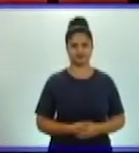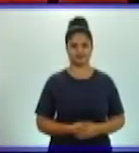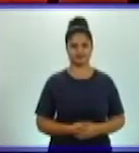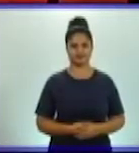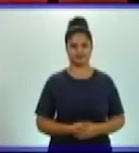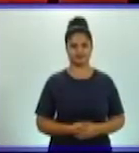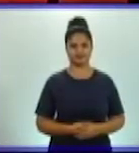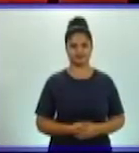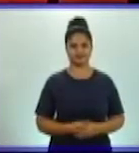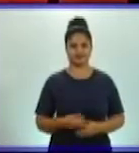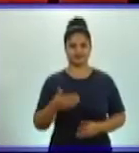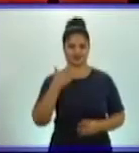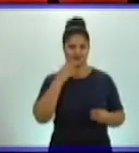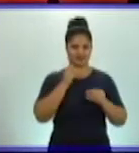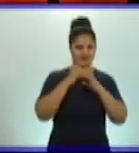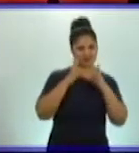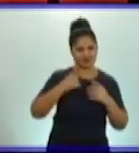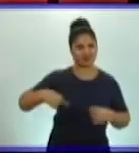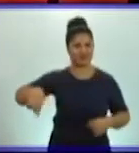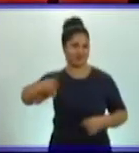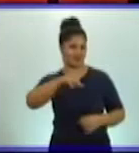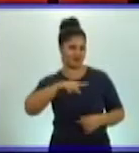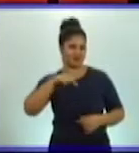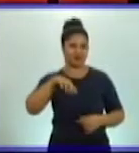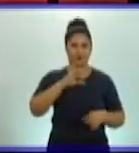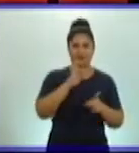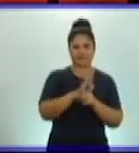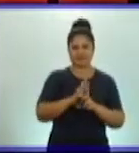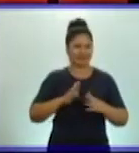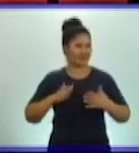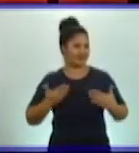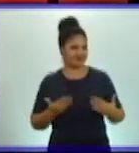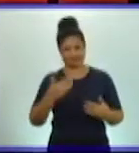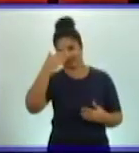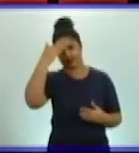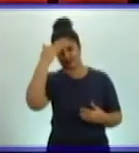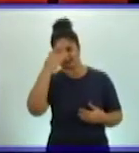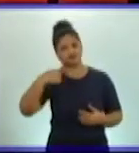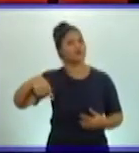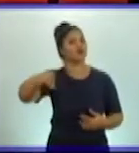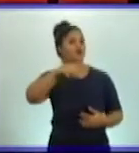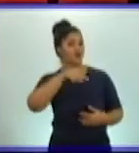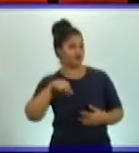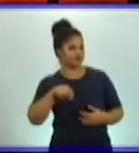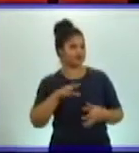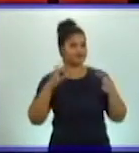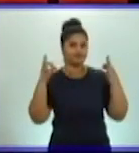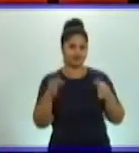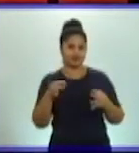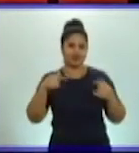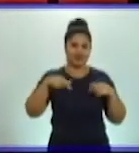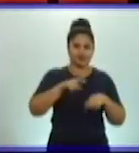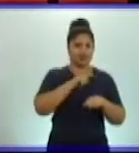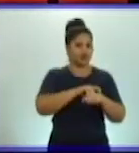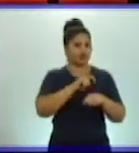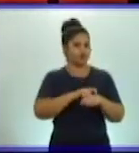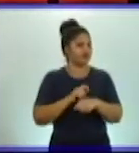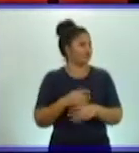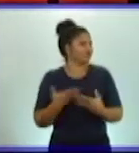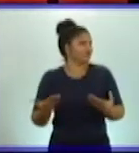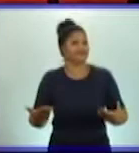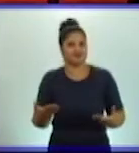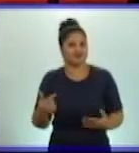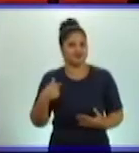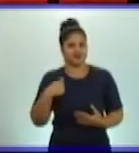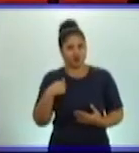todos y quiero empezar agradeciéndoles. Realmente he tenido mucha retroalimentación con estas clases